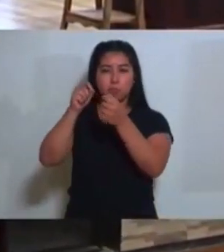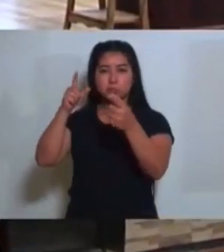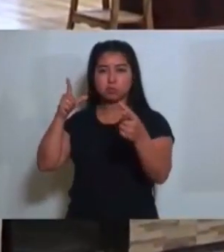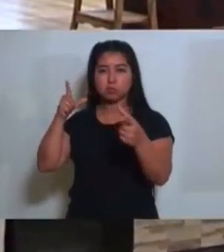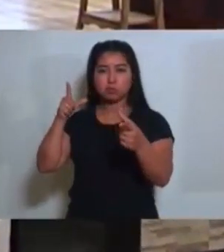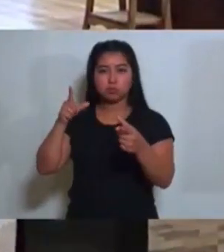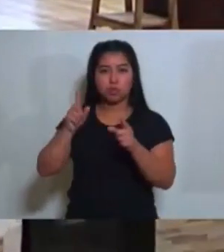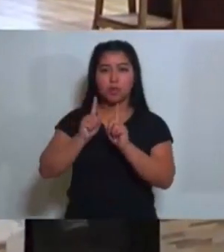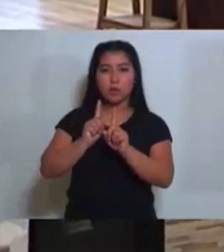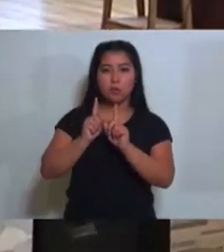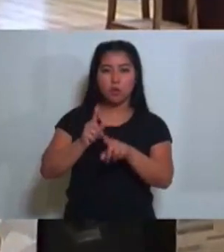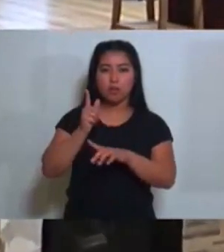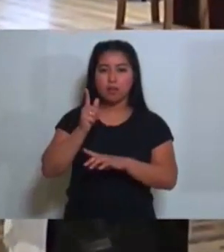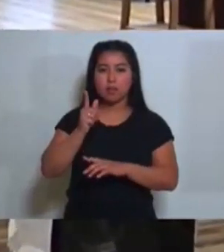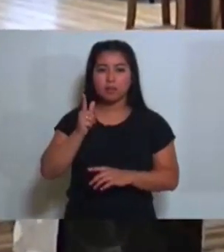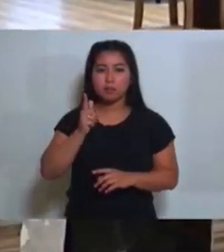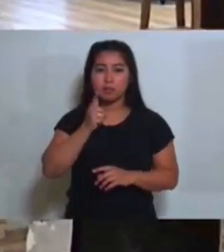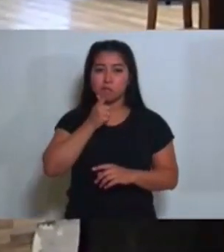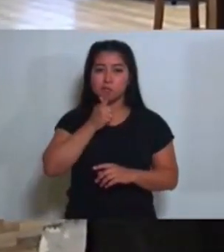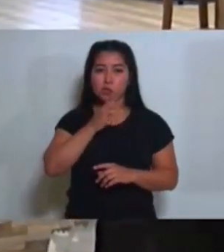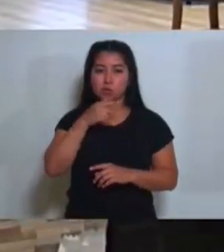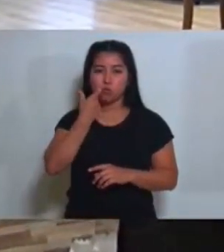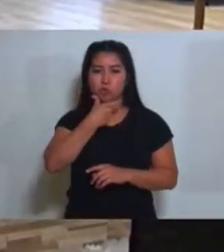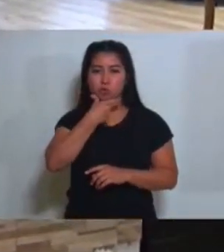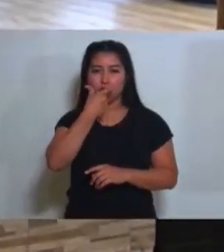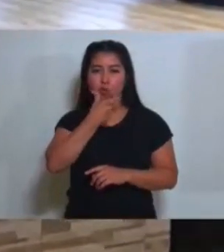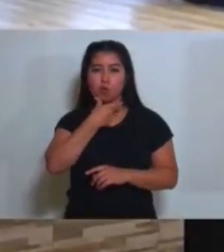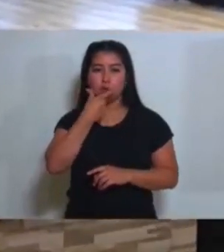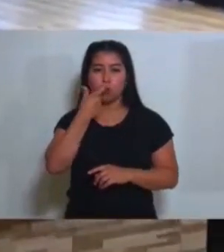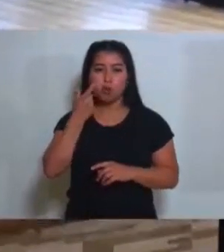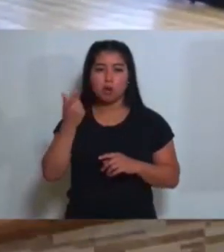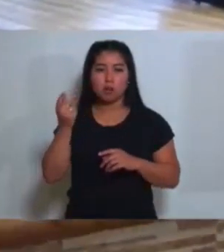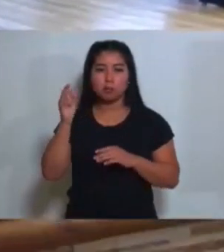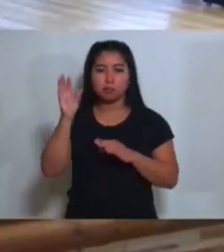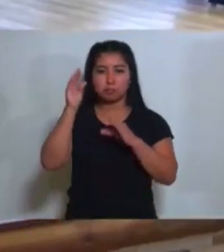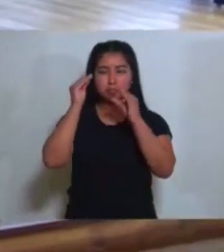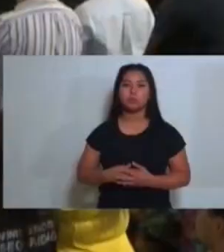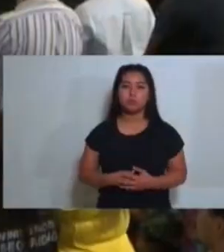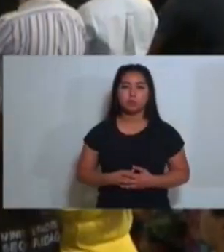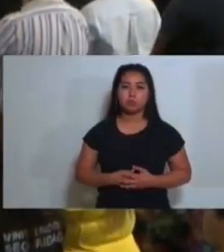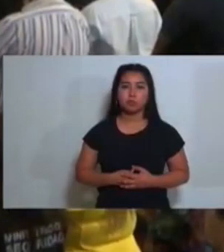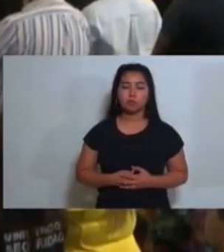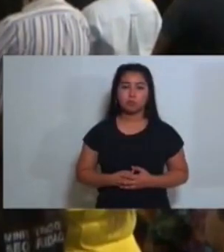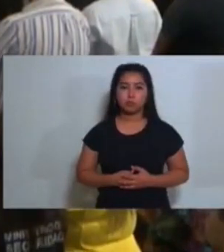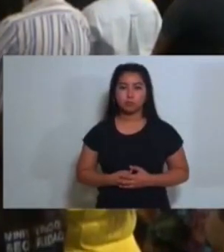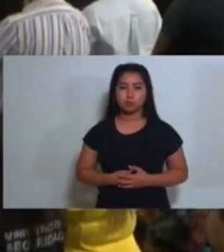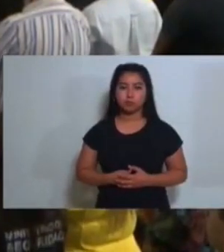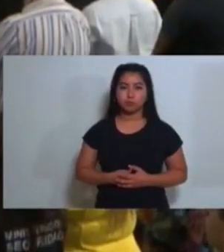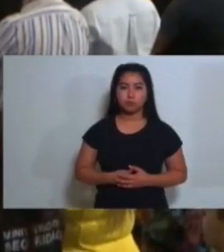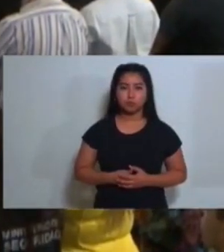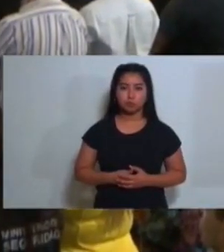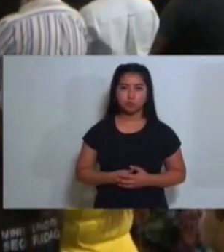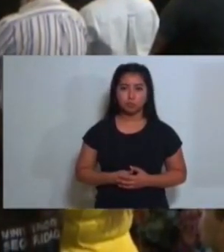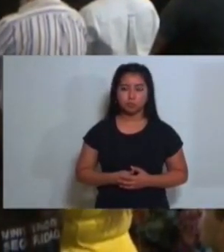Vamos a impulsar proyectos que generen empleo. Vamos a buscar inversiones y cooperación en